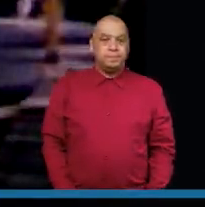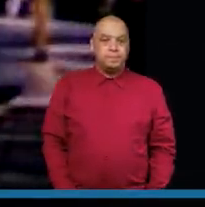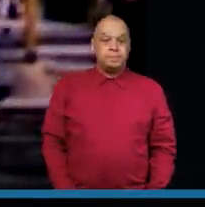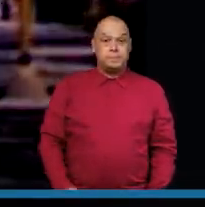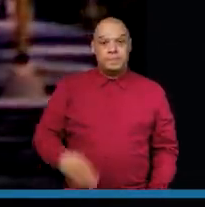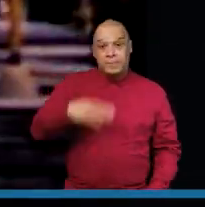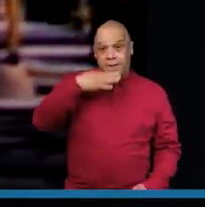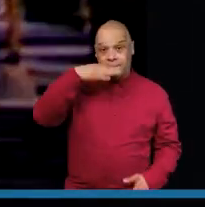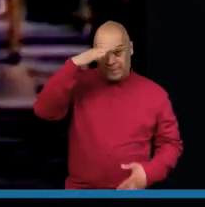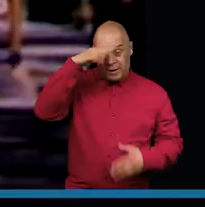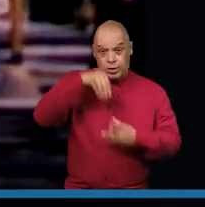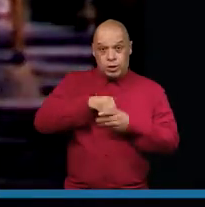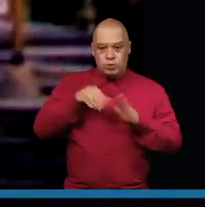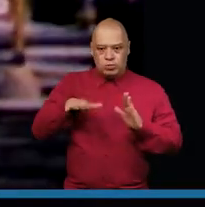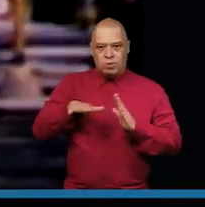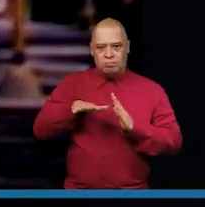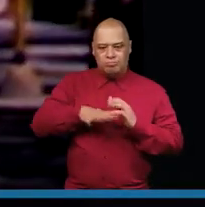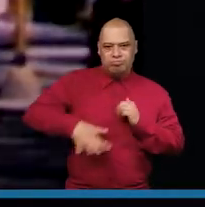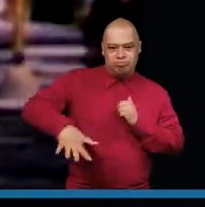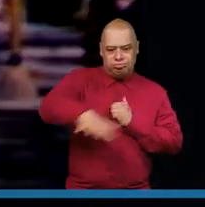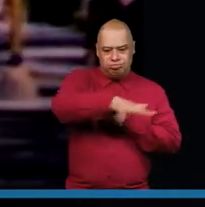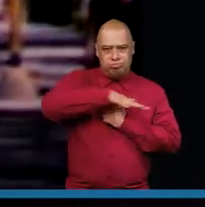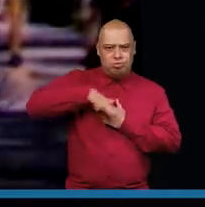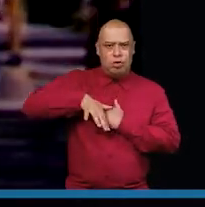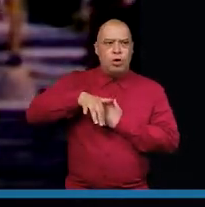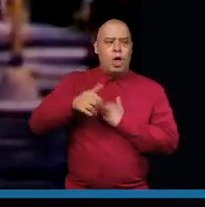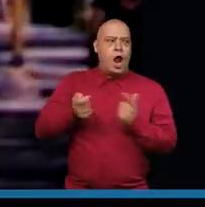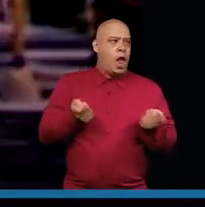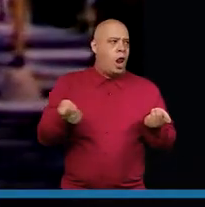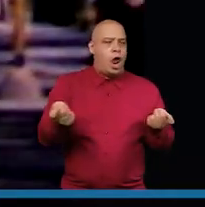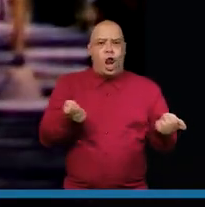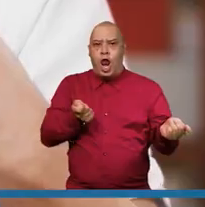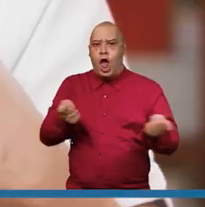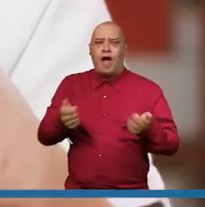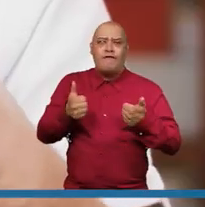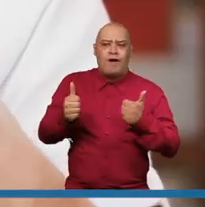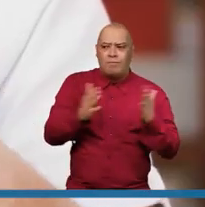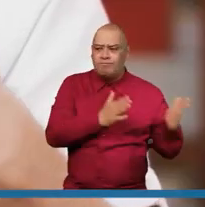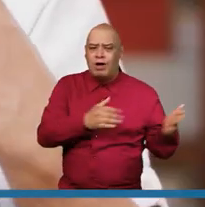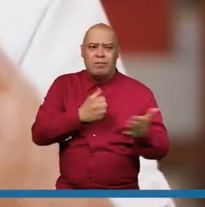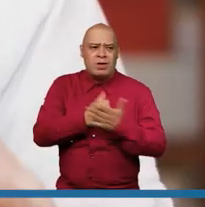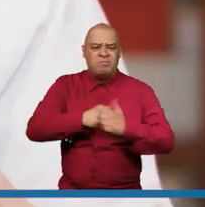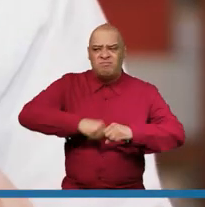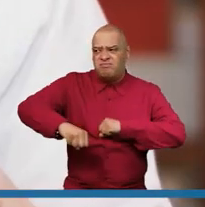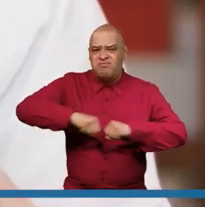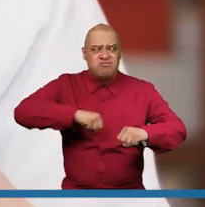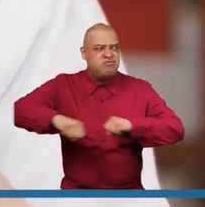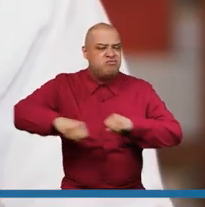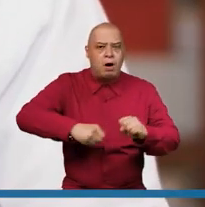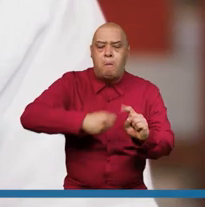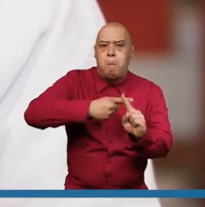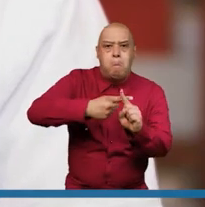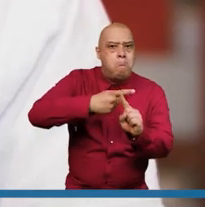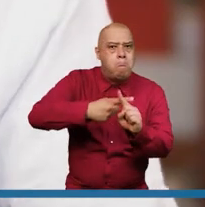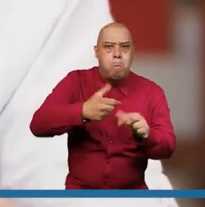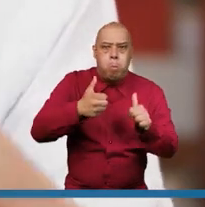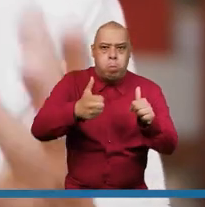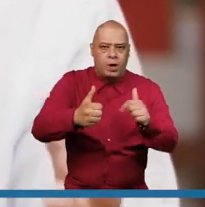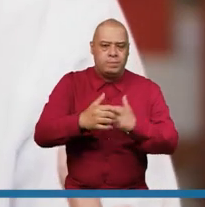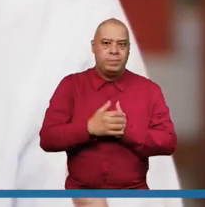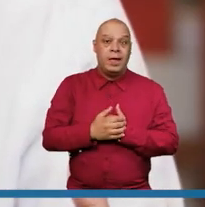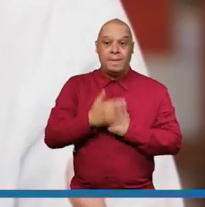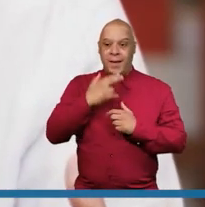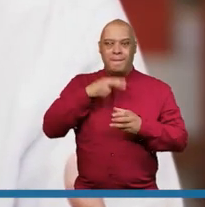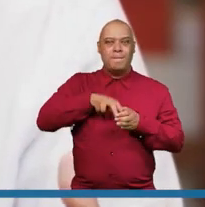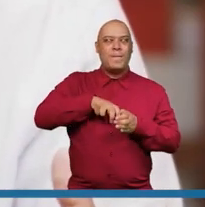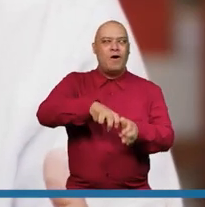Incluyendo a Medellín, que es la que mejor manejo institucional ha hecho en muchos aspectos, por ejemplo, el